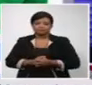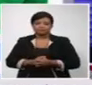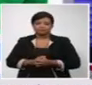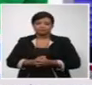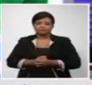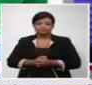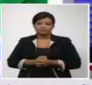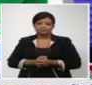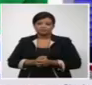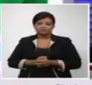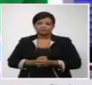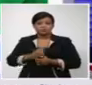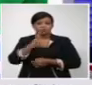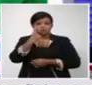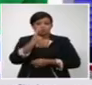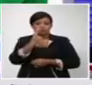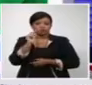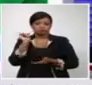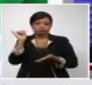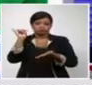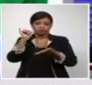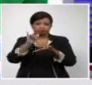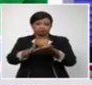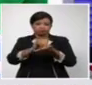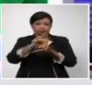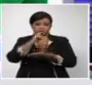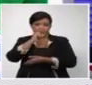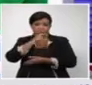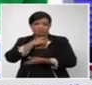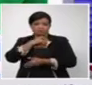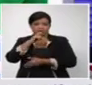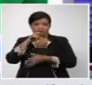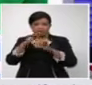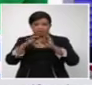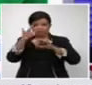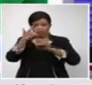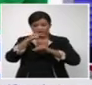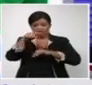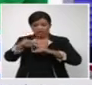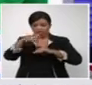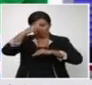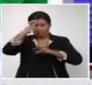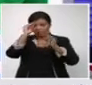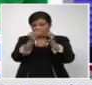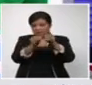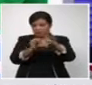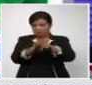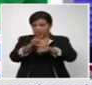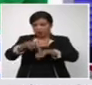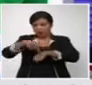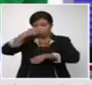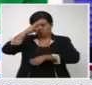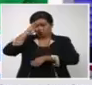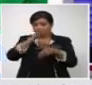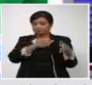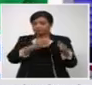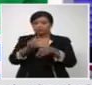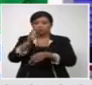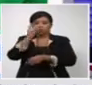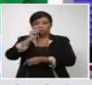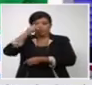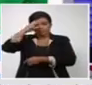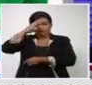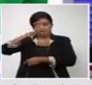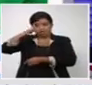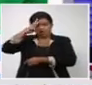Un belga que se encontraba en Cuba, es un caso autóctono, un mexicano también que se encontraba